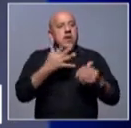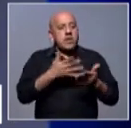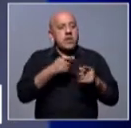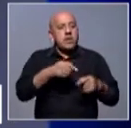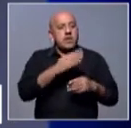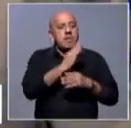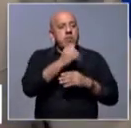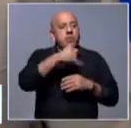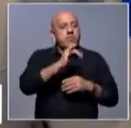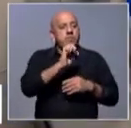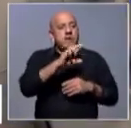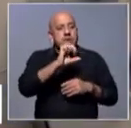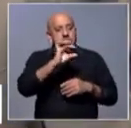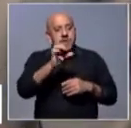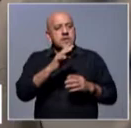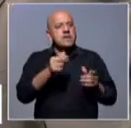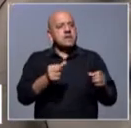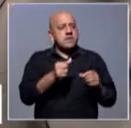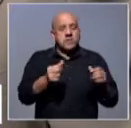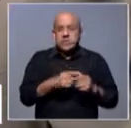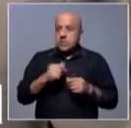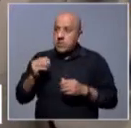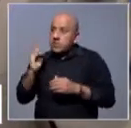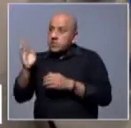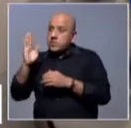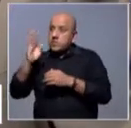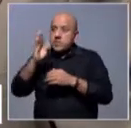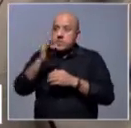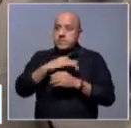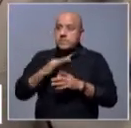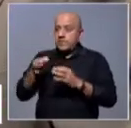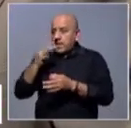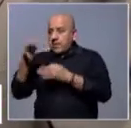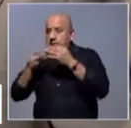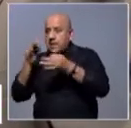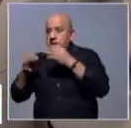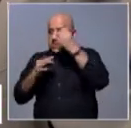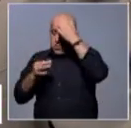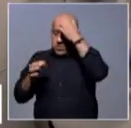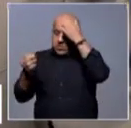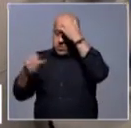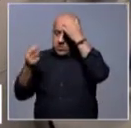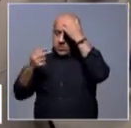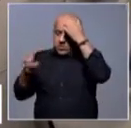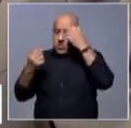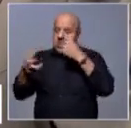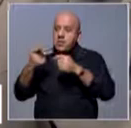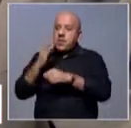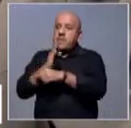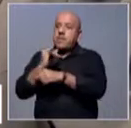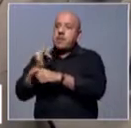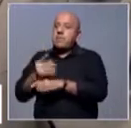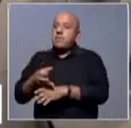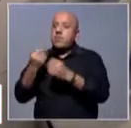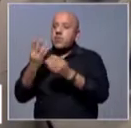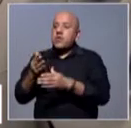pablo mieres por ejemplo está recorriendo el país en explicando y dando la posición del partido independiente del por qué